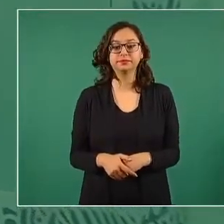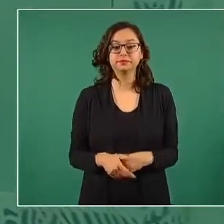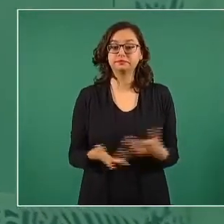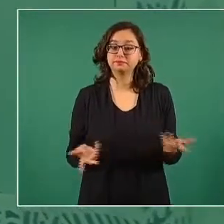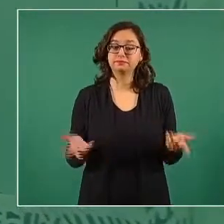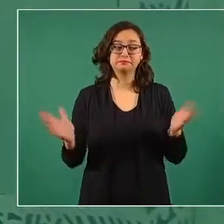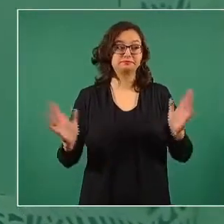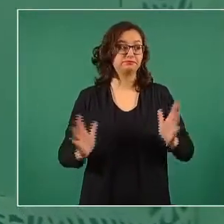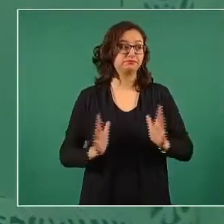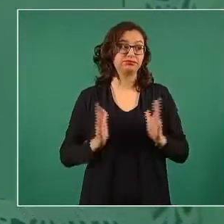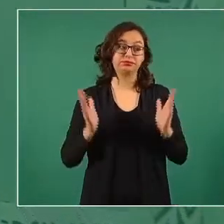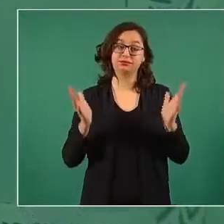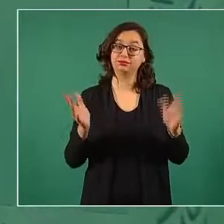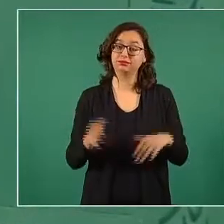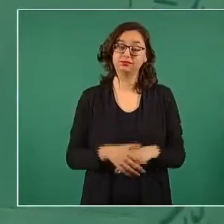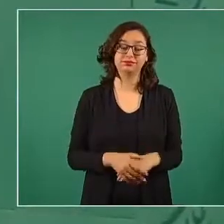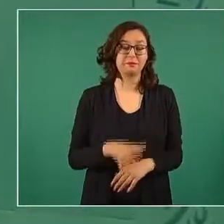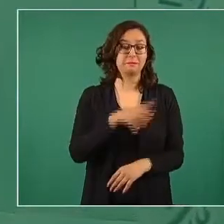Increíble.